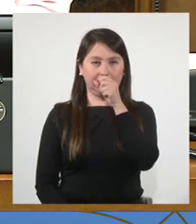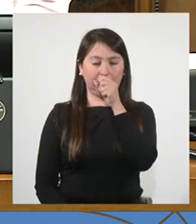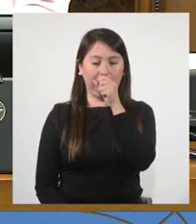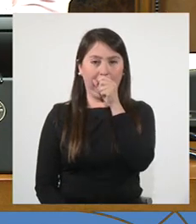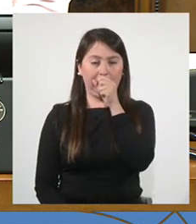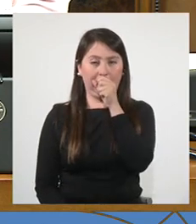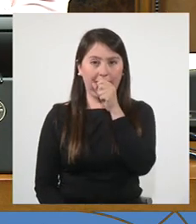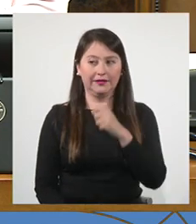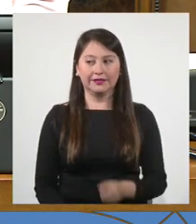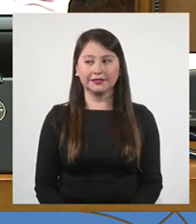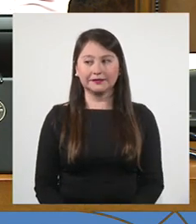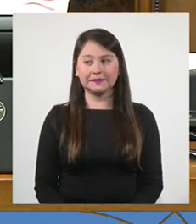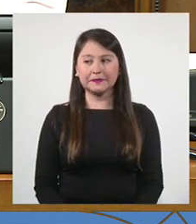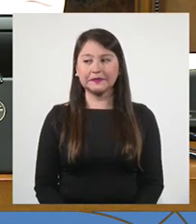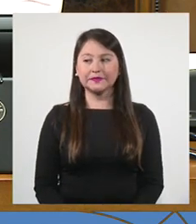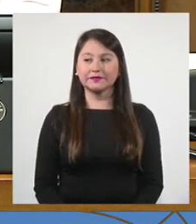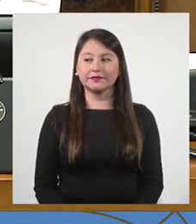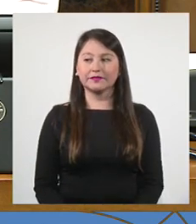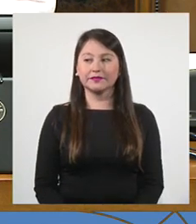Respecto.